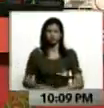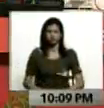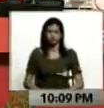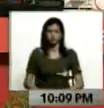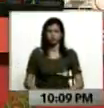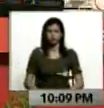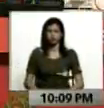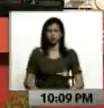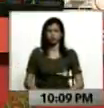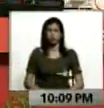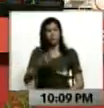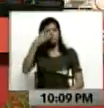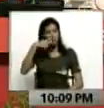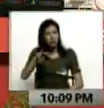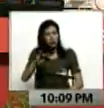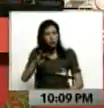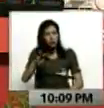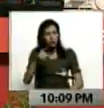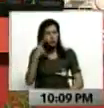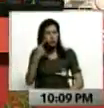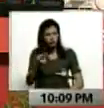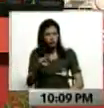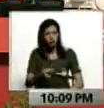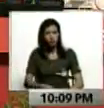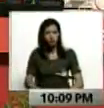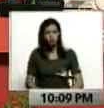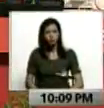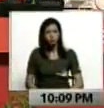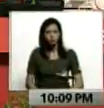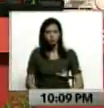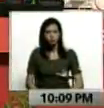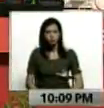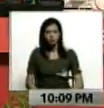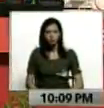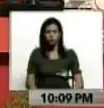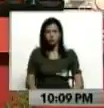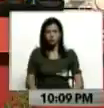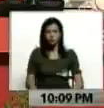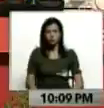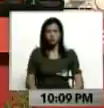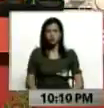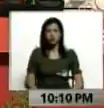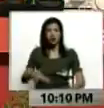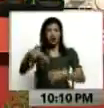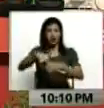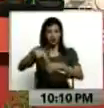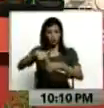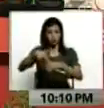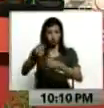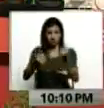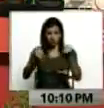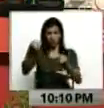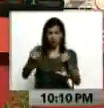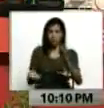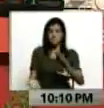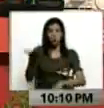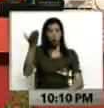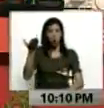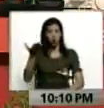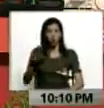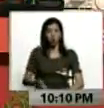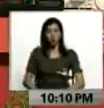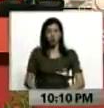magro y en México con el que lo que llaman el